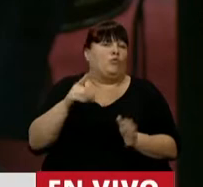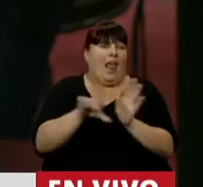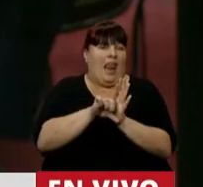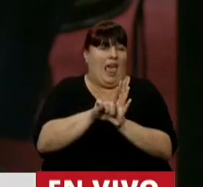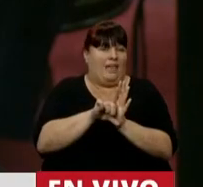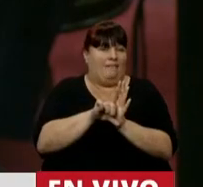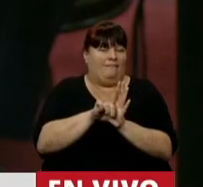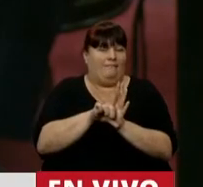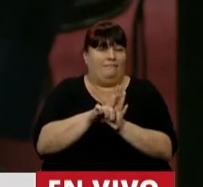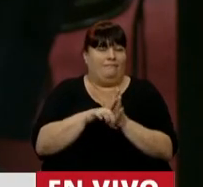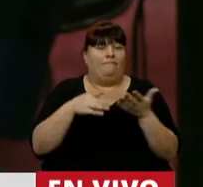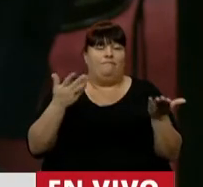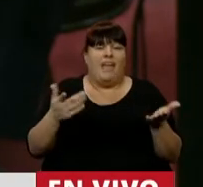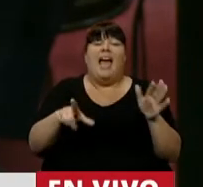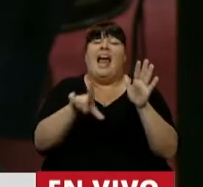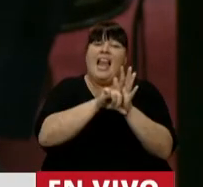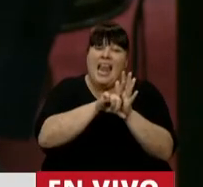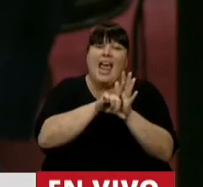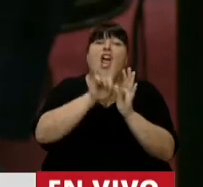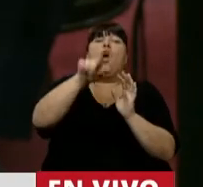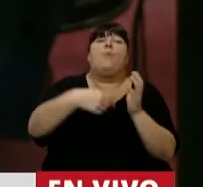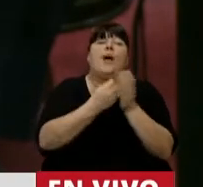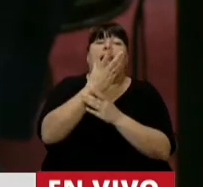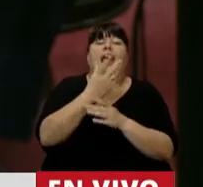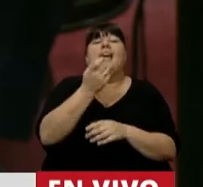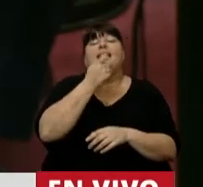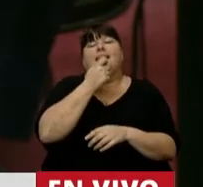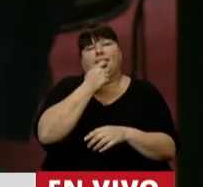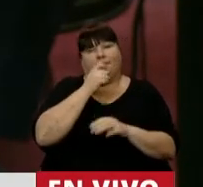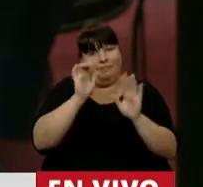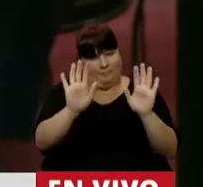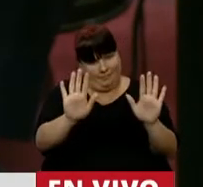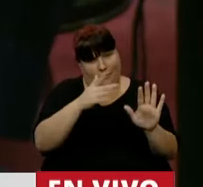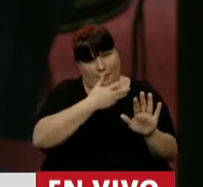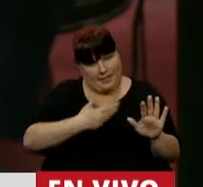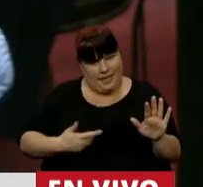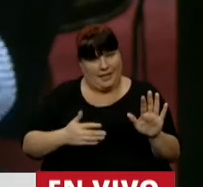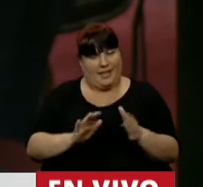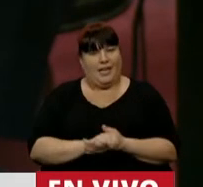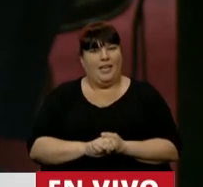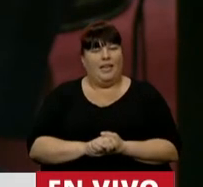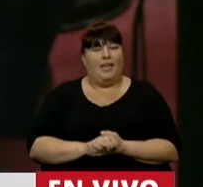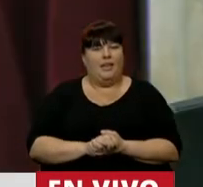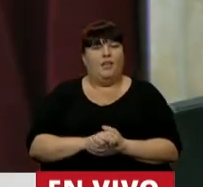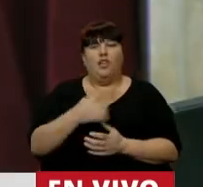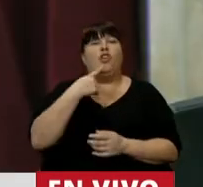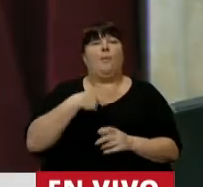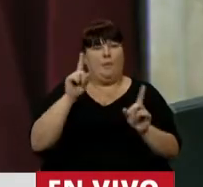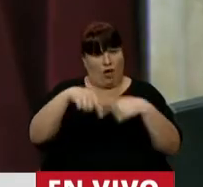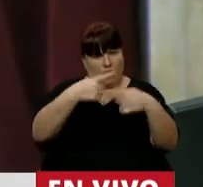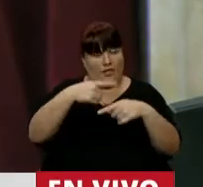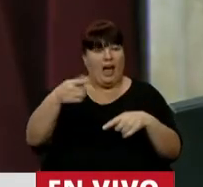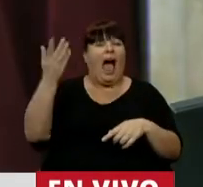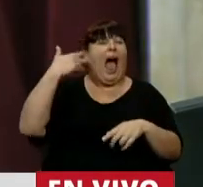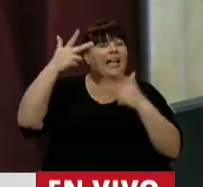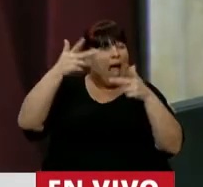ley. Y que la ley nace cuando está... Mire, presidente, los que... No me conteste, siga hablaron hablando.